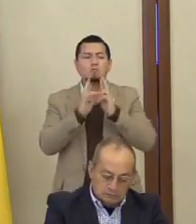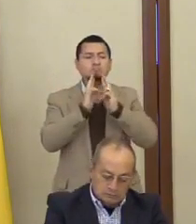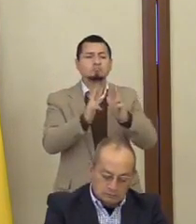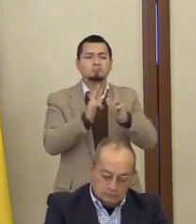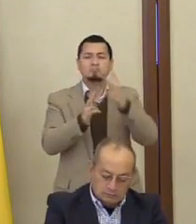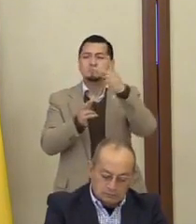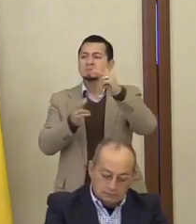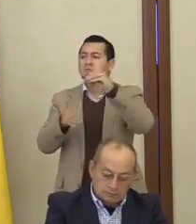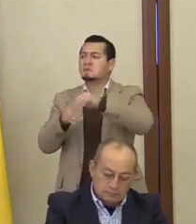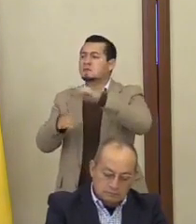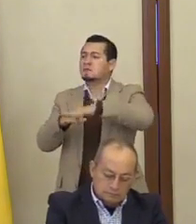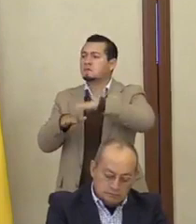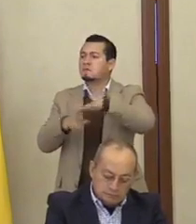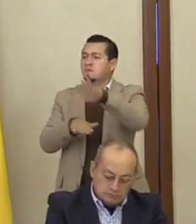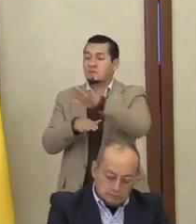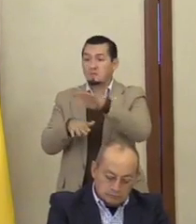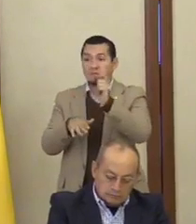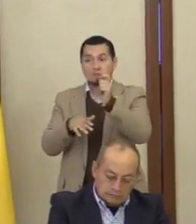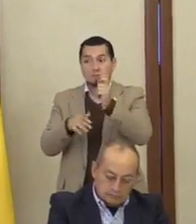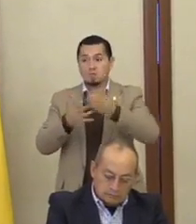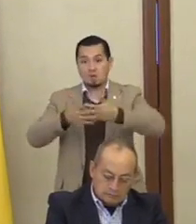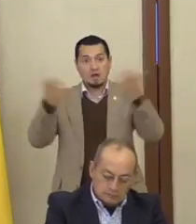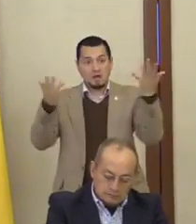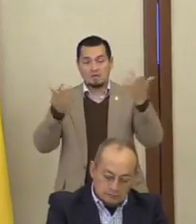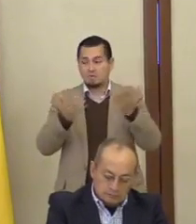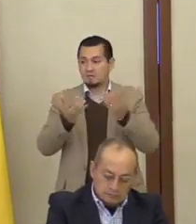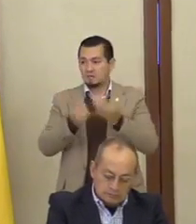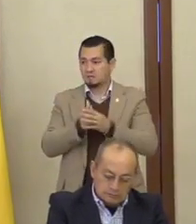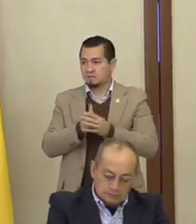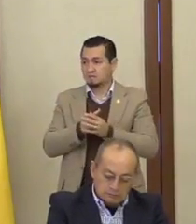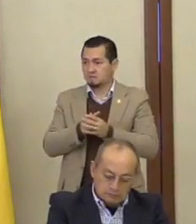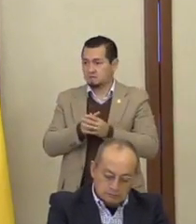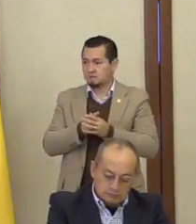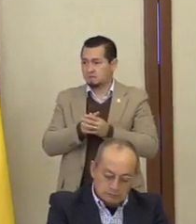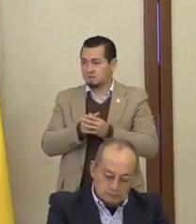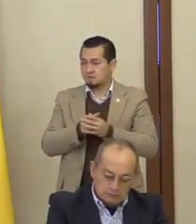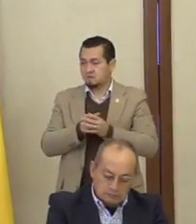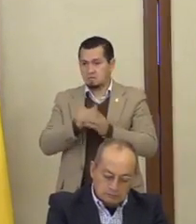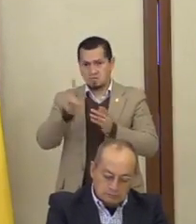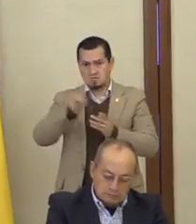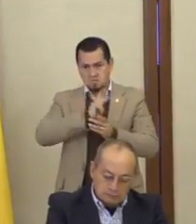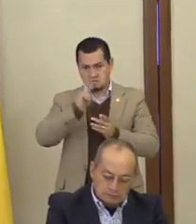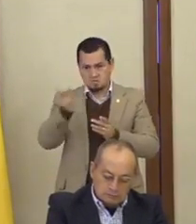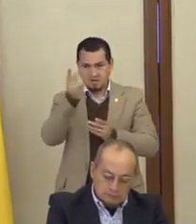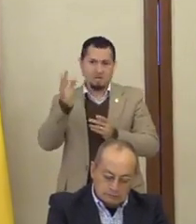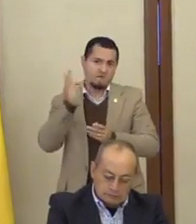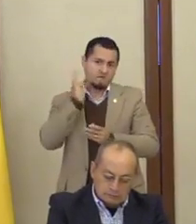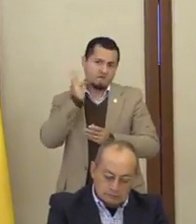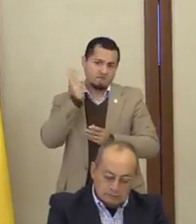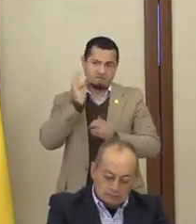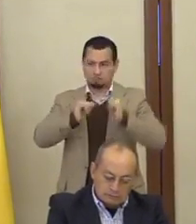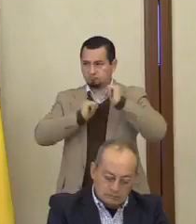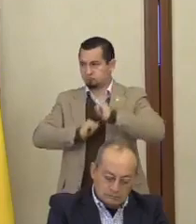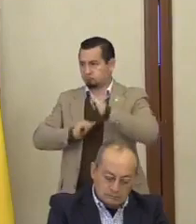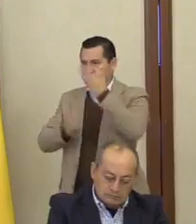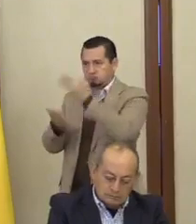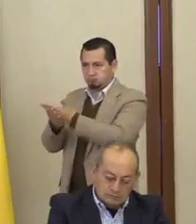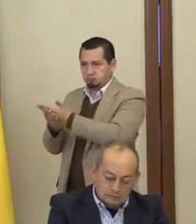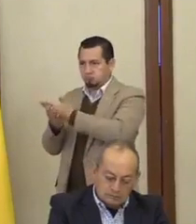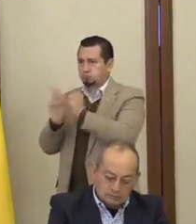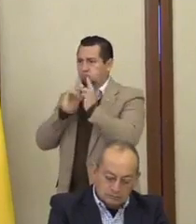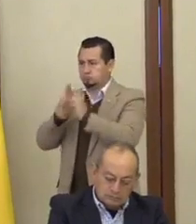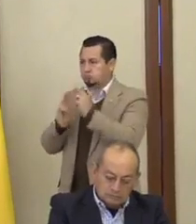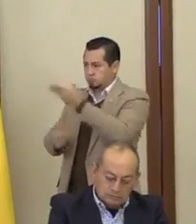esta información, ya que estamos hablando de cifras pues tan grandes, ¿no? Parece que esa parte el fiscal que se encargó de hacer este